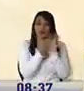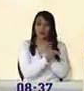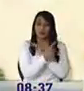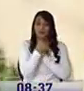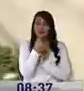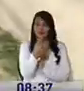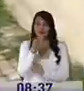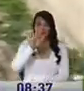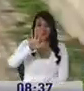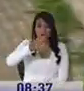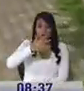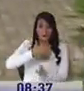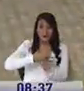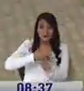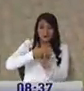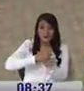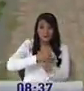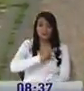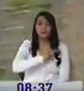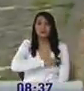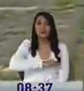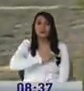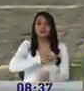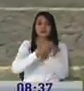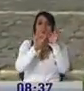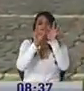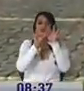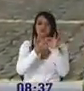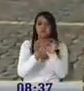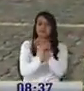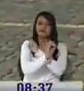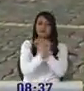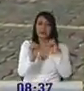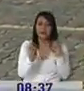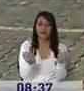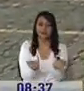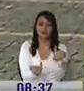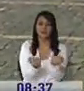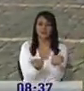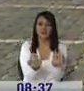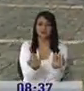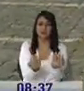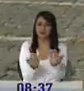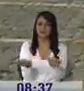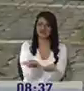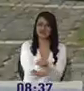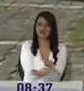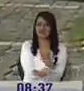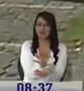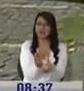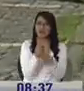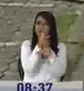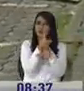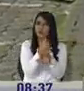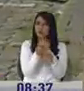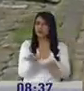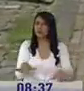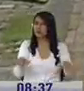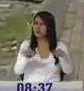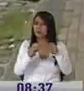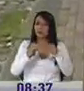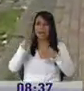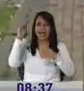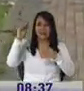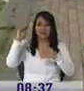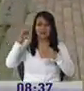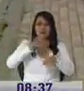5 meses el Cabildo no realiza la intervención necesaria de la poda del césped además de cuidar Estos espacios que en su mayoría son